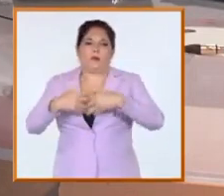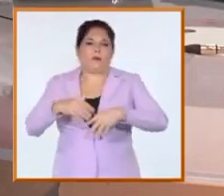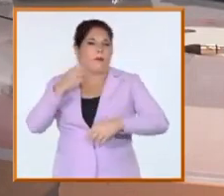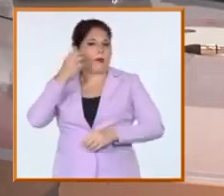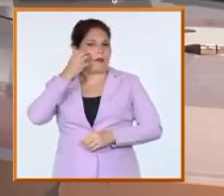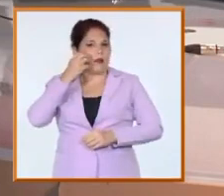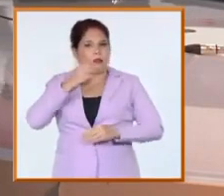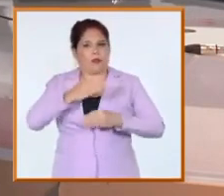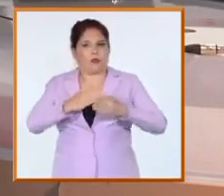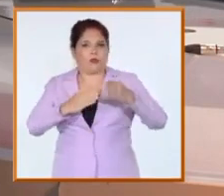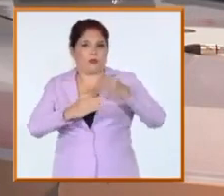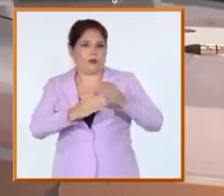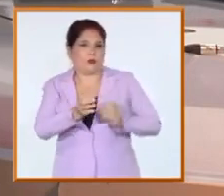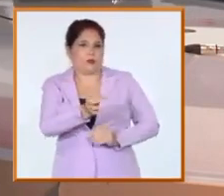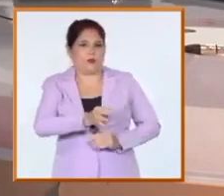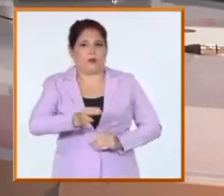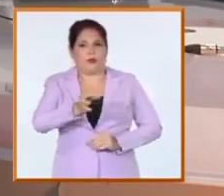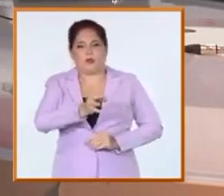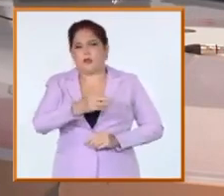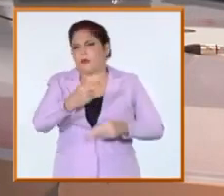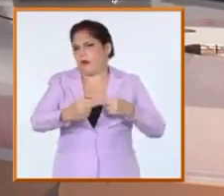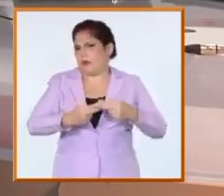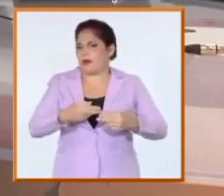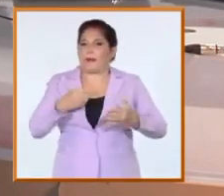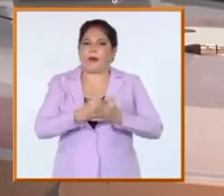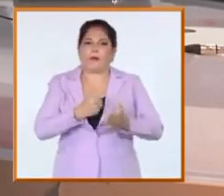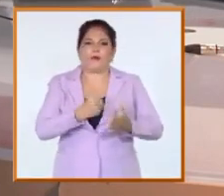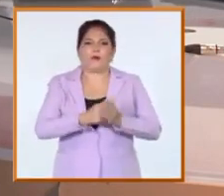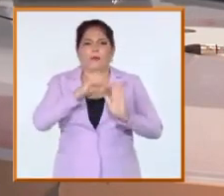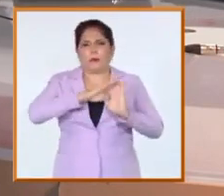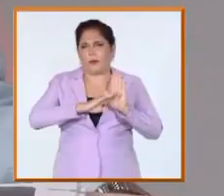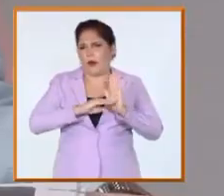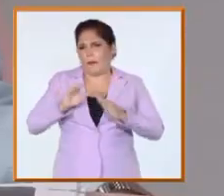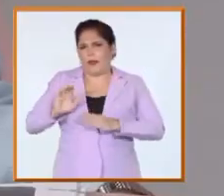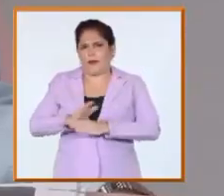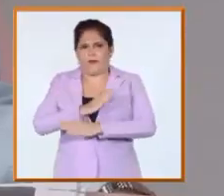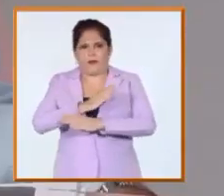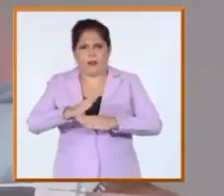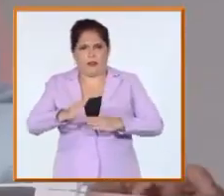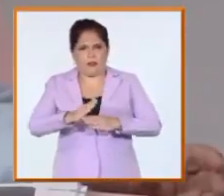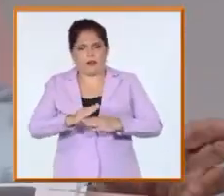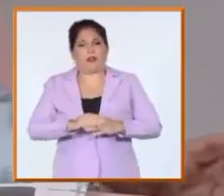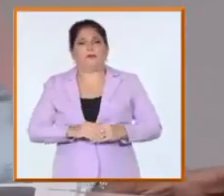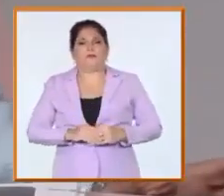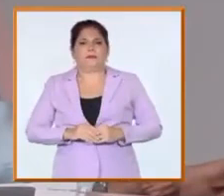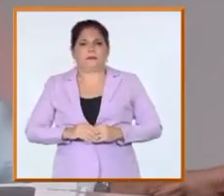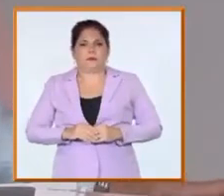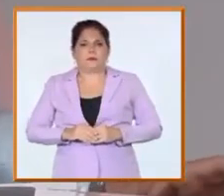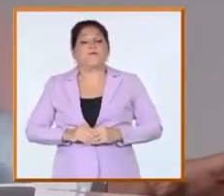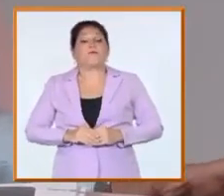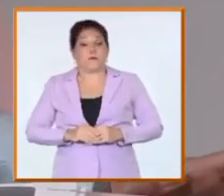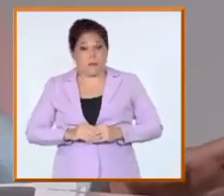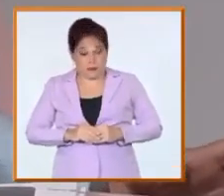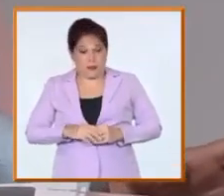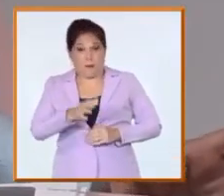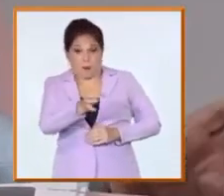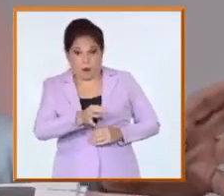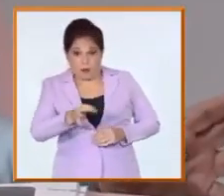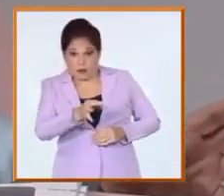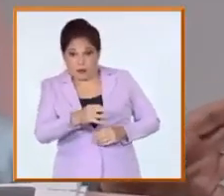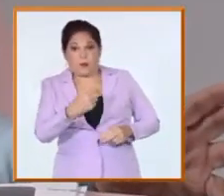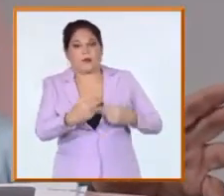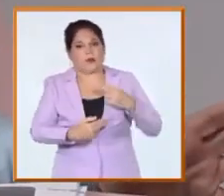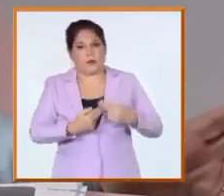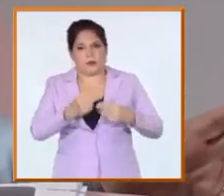en los territorios que se está haciendo para para impulsar esos programas a ver en el territorialmente nosotros tenemos